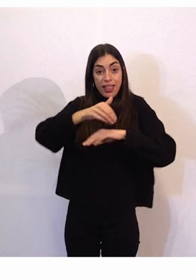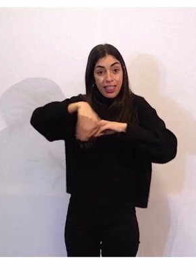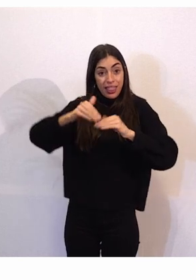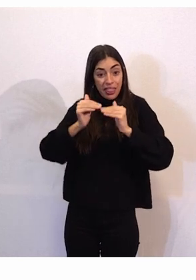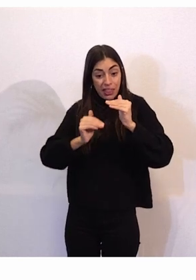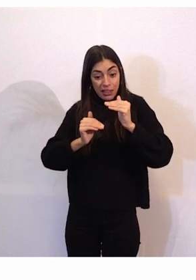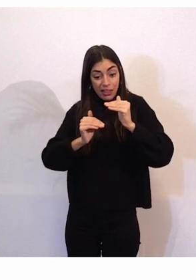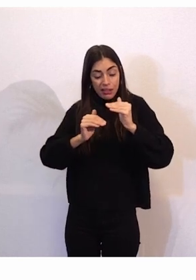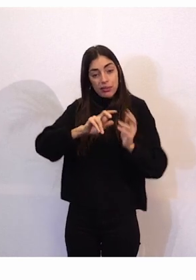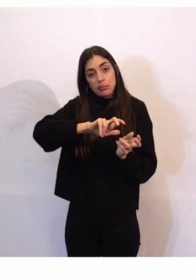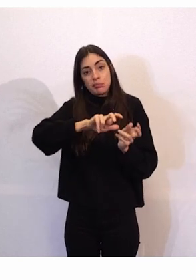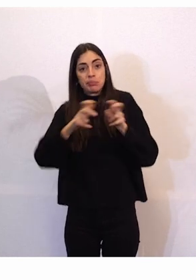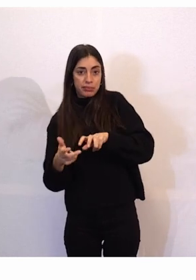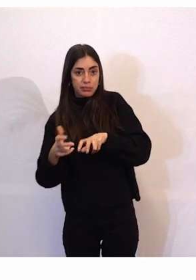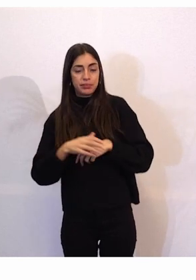¿Eh? Corazón, sigue.